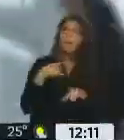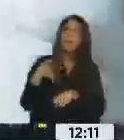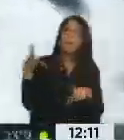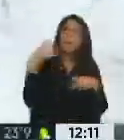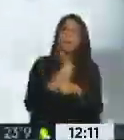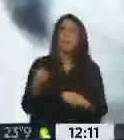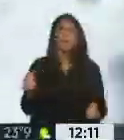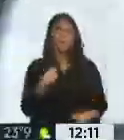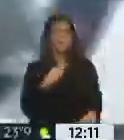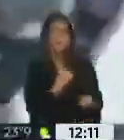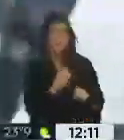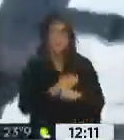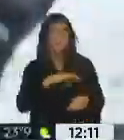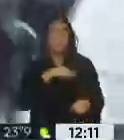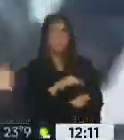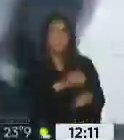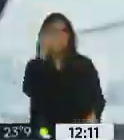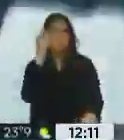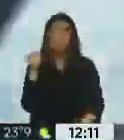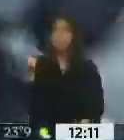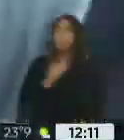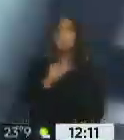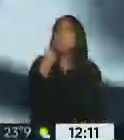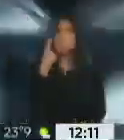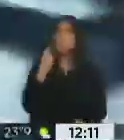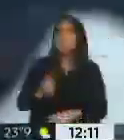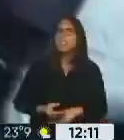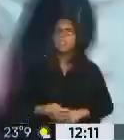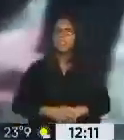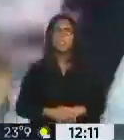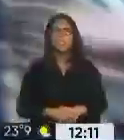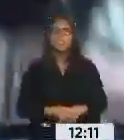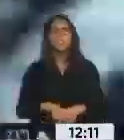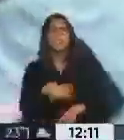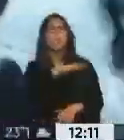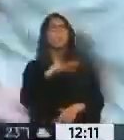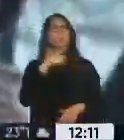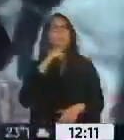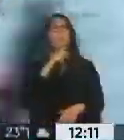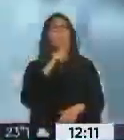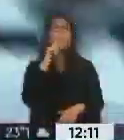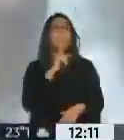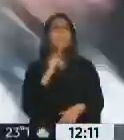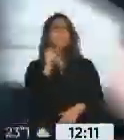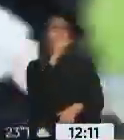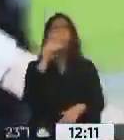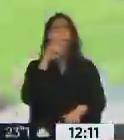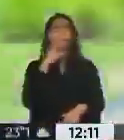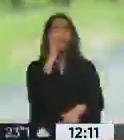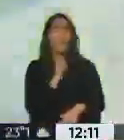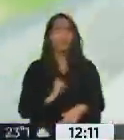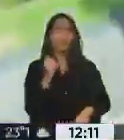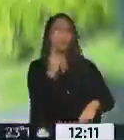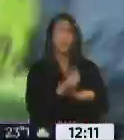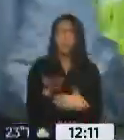colectivo? ¿Cómo trabajé durante toda mi vida? No sé, ¿dónde vivís? Permiso, chicos, necesitamos cruzarnos. En Villa Santa Rita. Soy de José León Suárez. ¿Por qué no